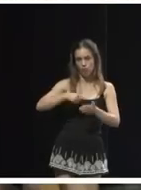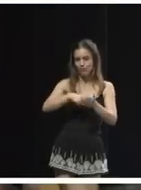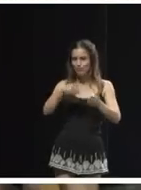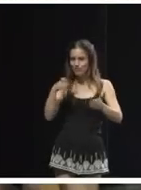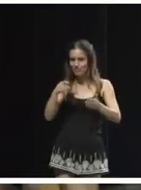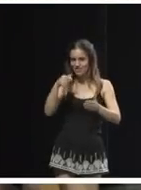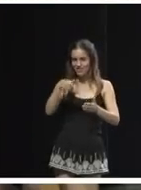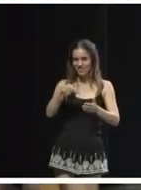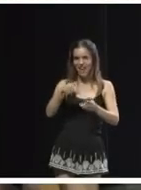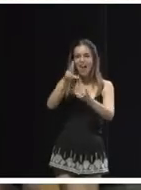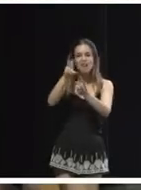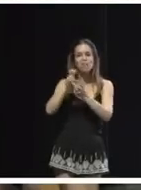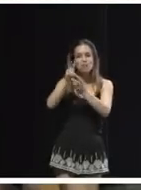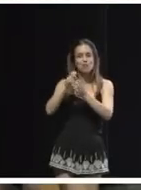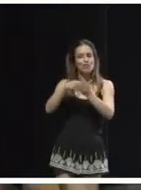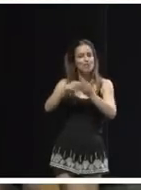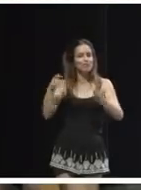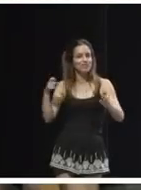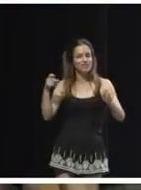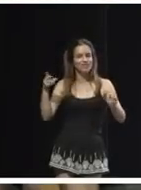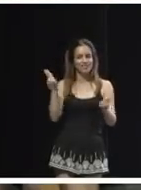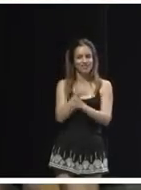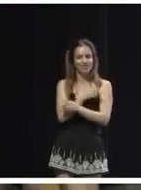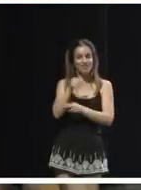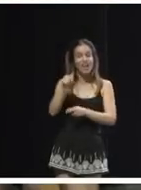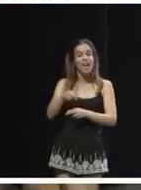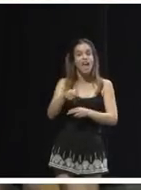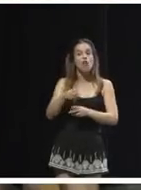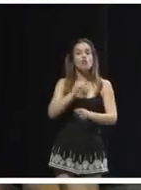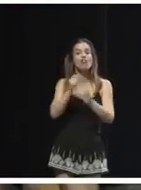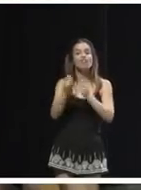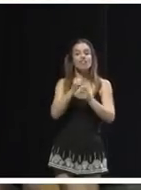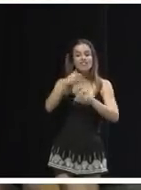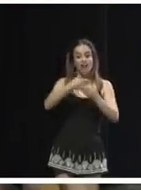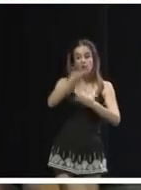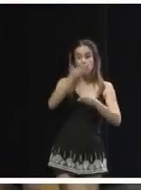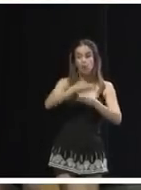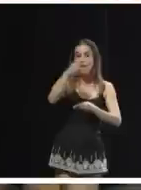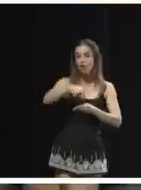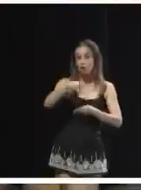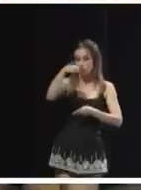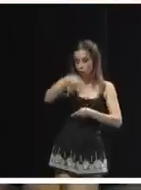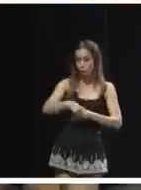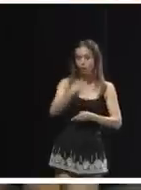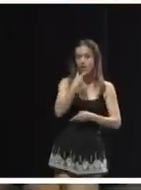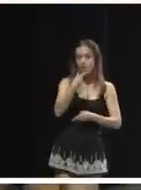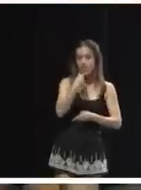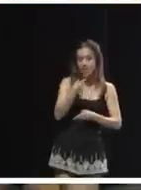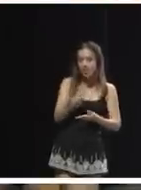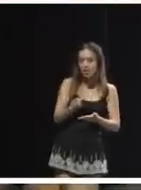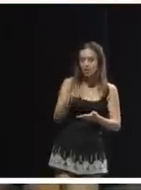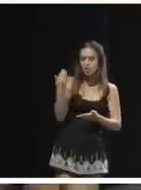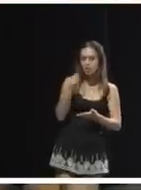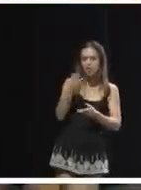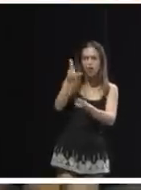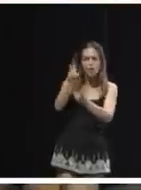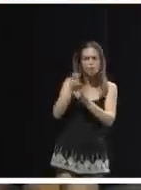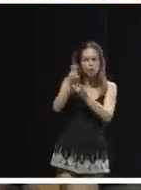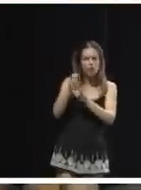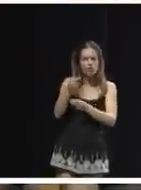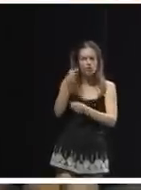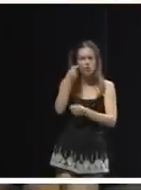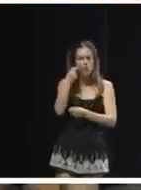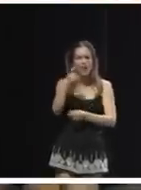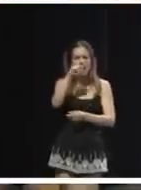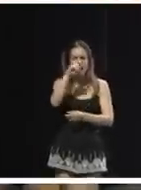en una entrevista que le hacen en un periódico, dice que, claro, que este impuesto es como el